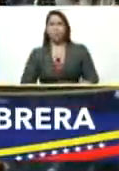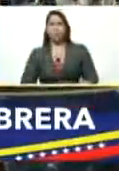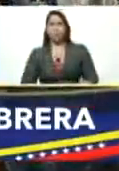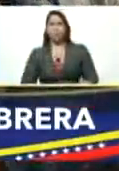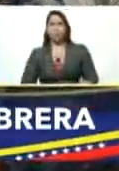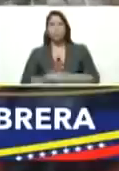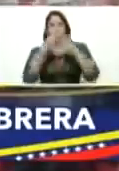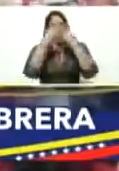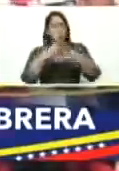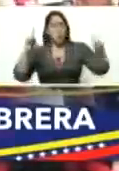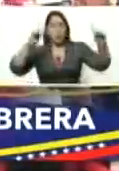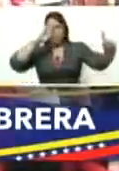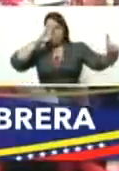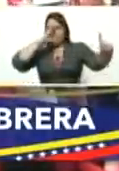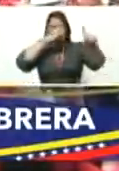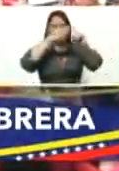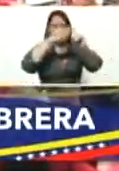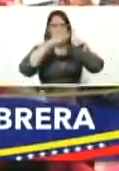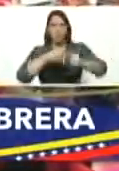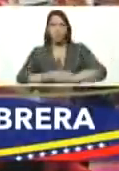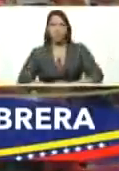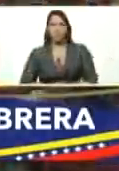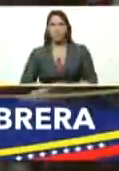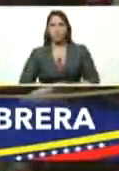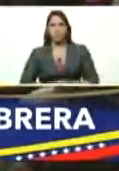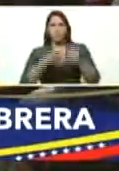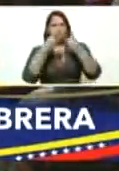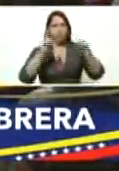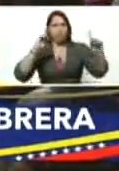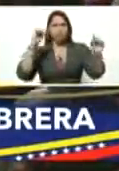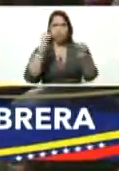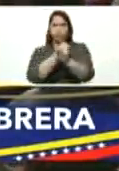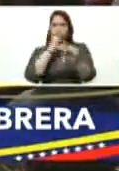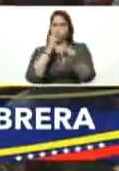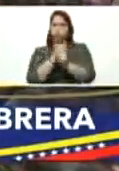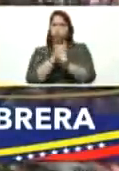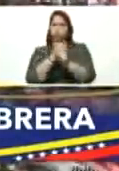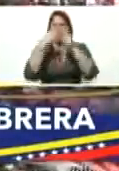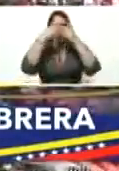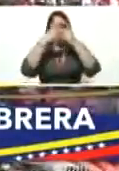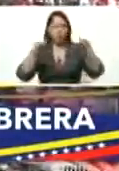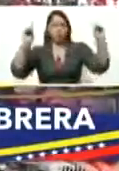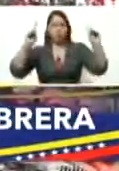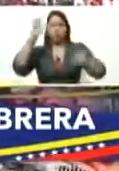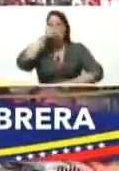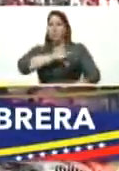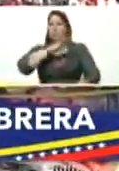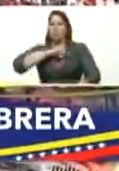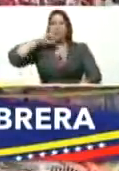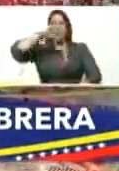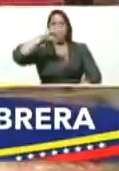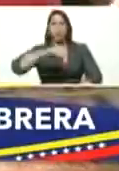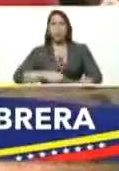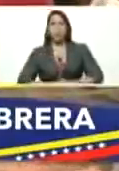democracia directa democracia obrera democracia socialista